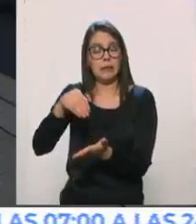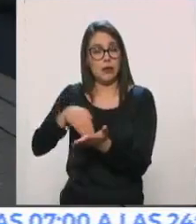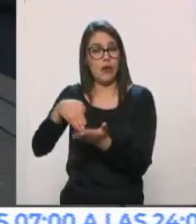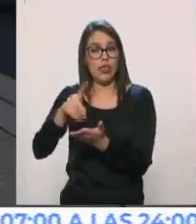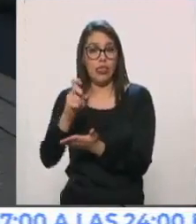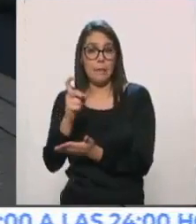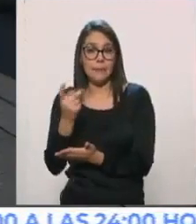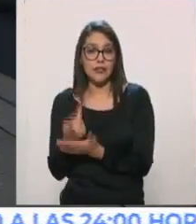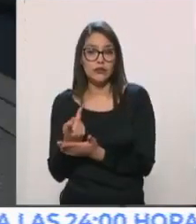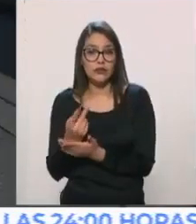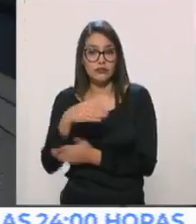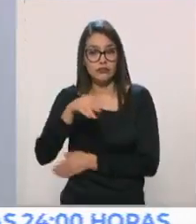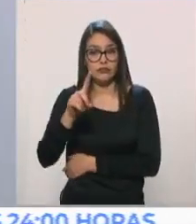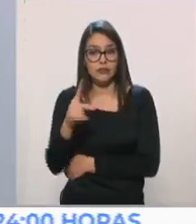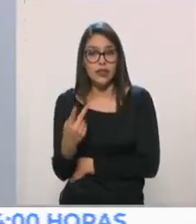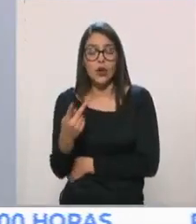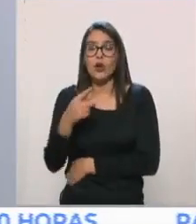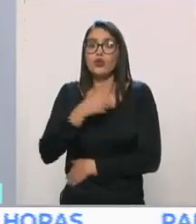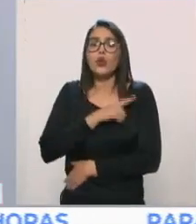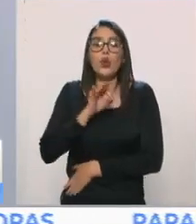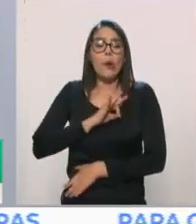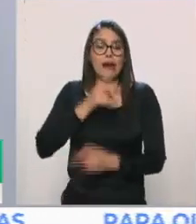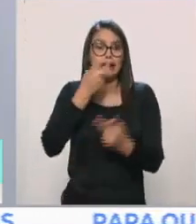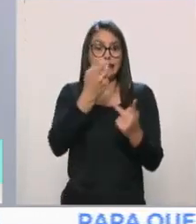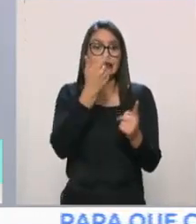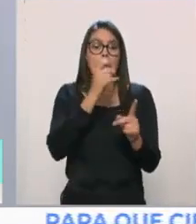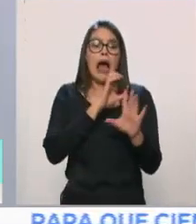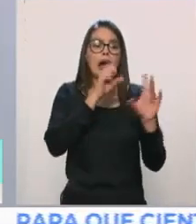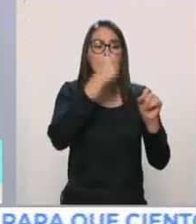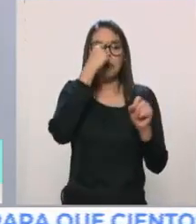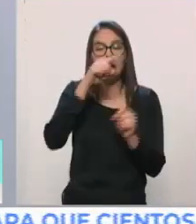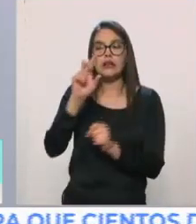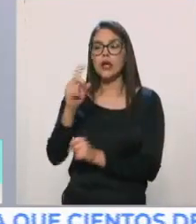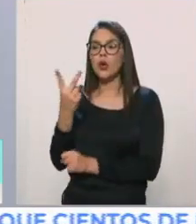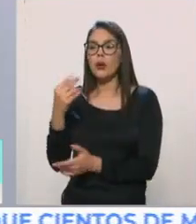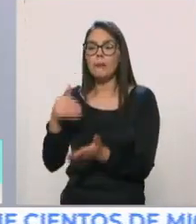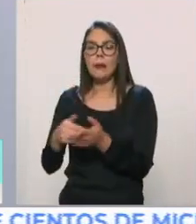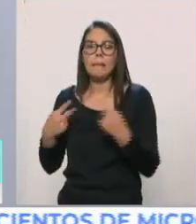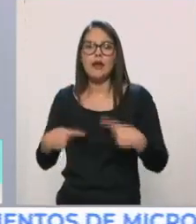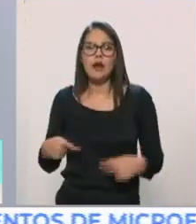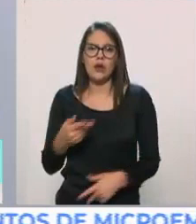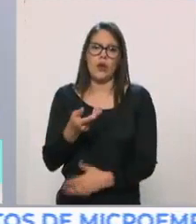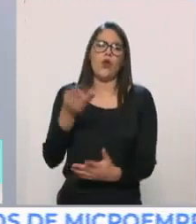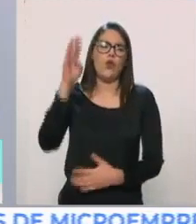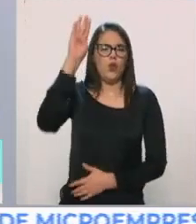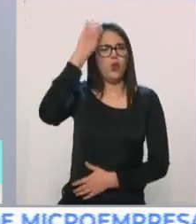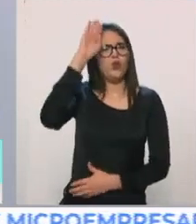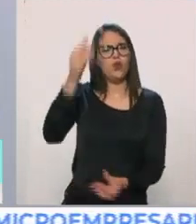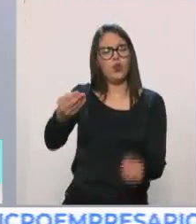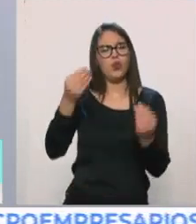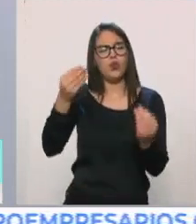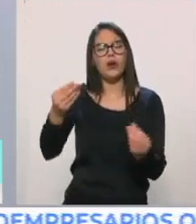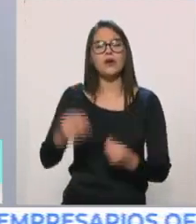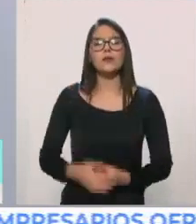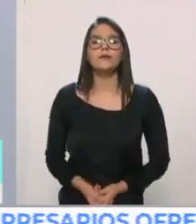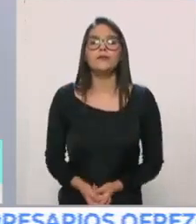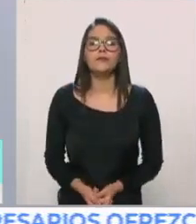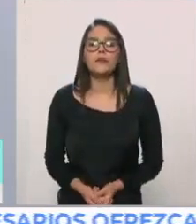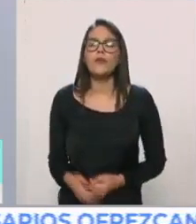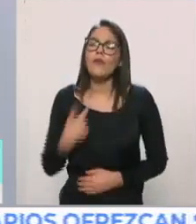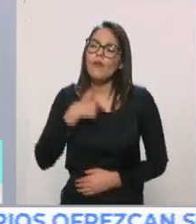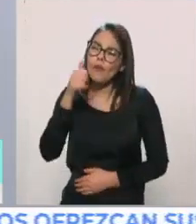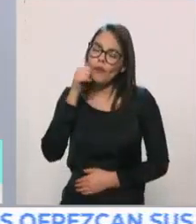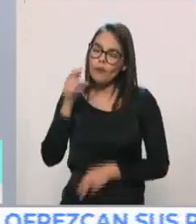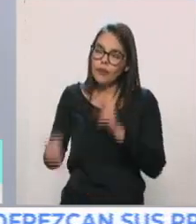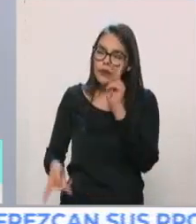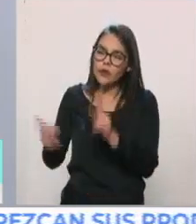a 32,000 personas. Justo ayer tuve la oportunidad de ver al director del Instituto Mexicano del Seguro Social. Le pedí que